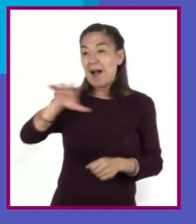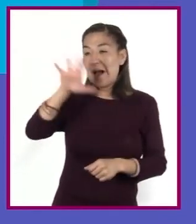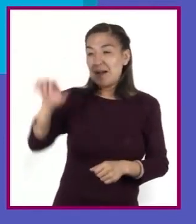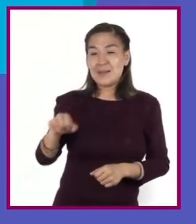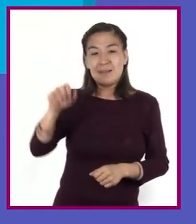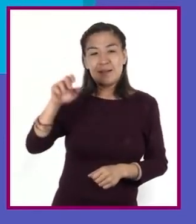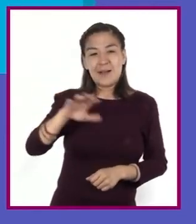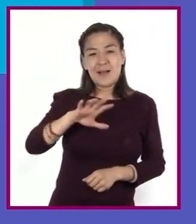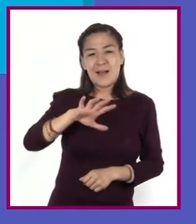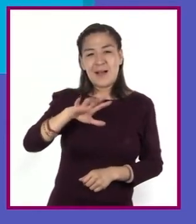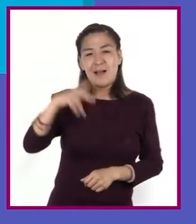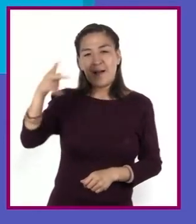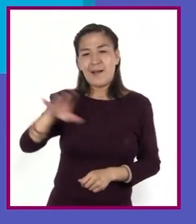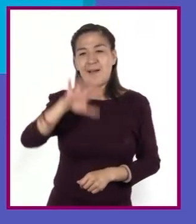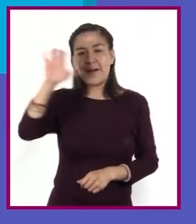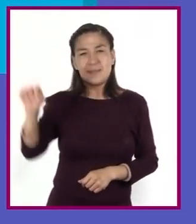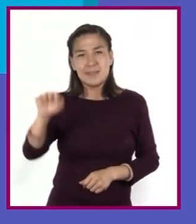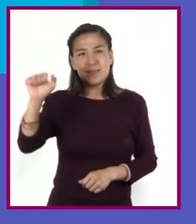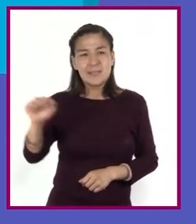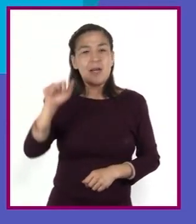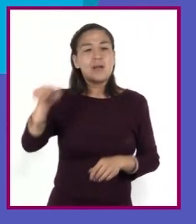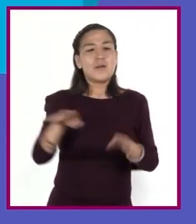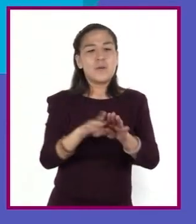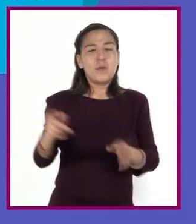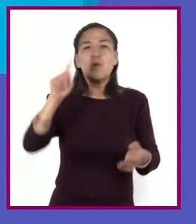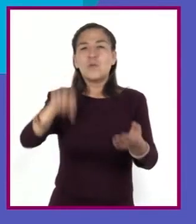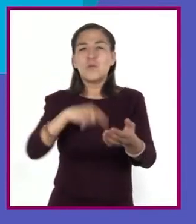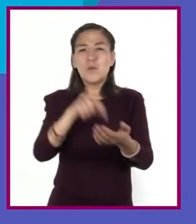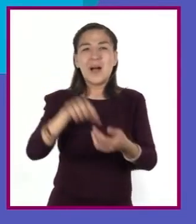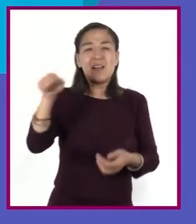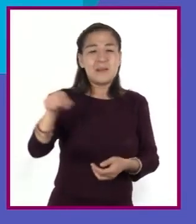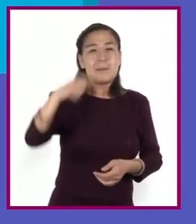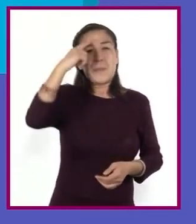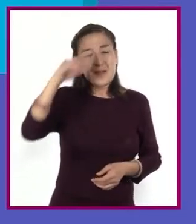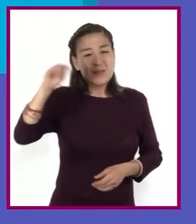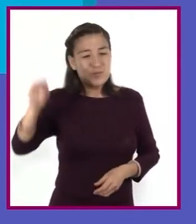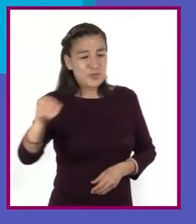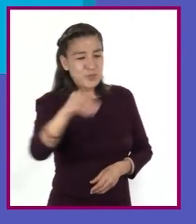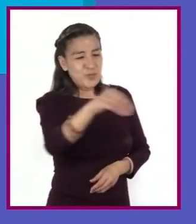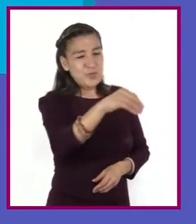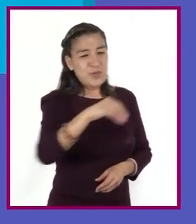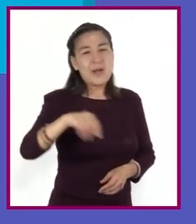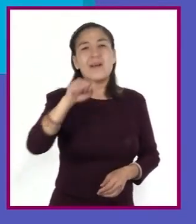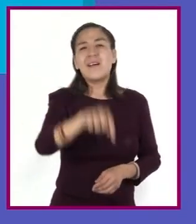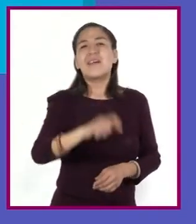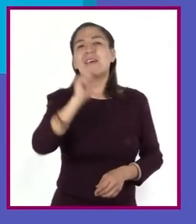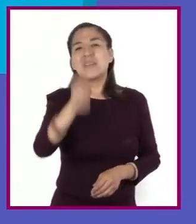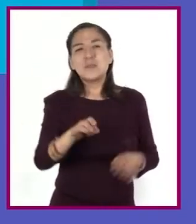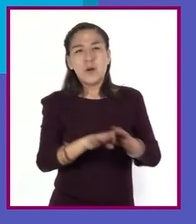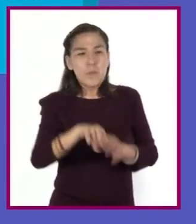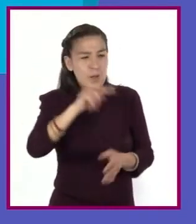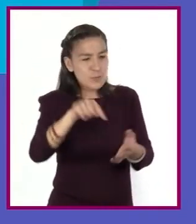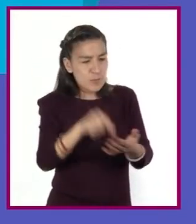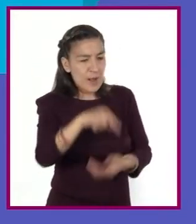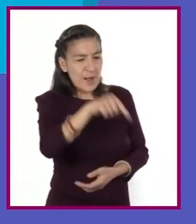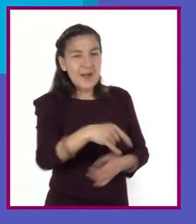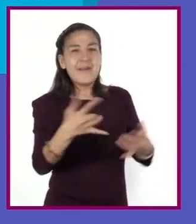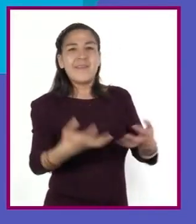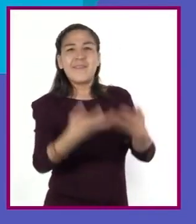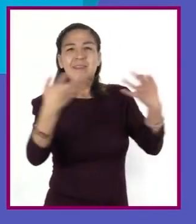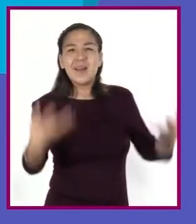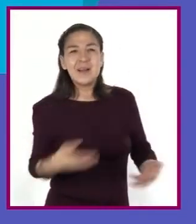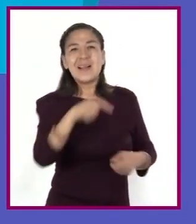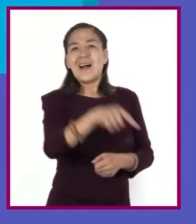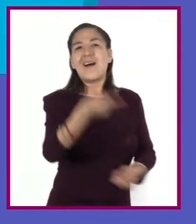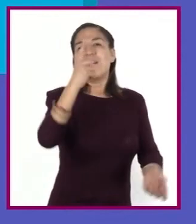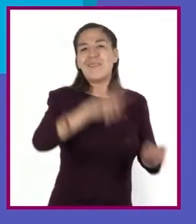estaba congelada en enormes glaciares. Sin embargo, dejaba al descubierto algunos pasos de tierra, como el que se formó